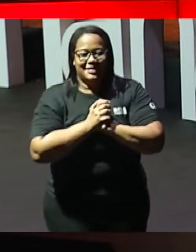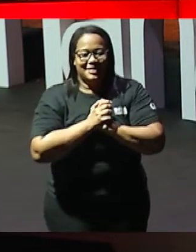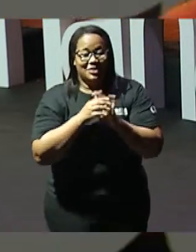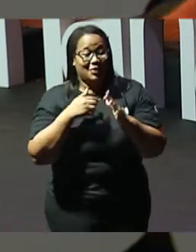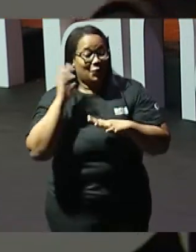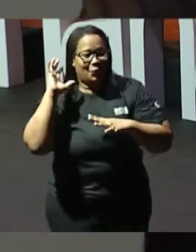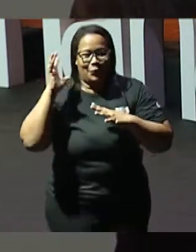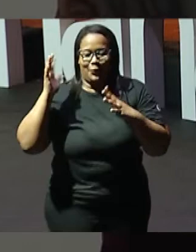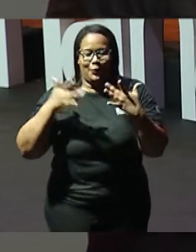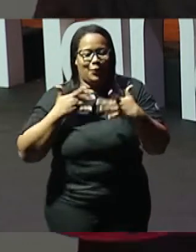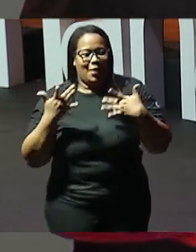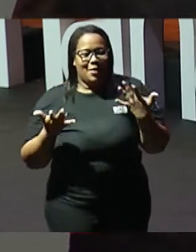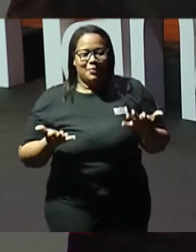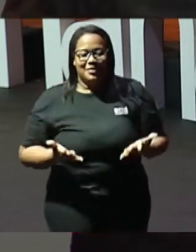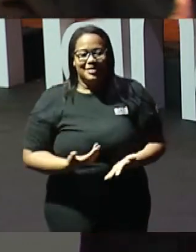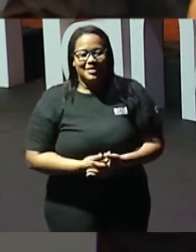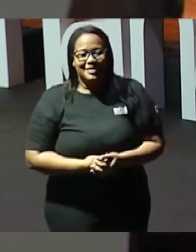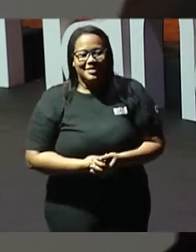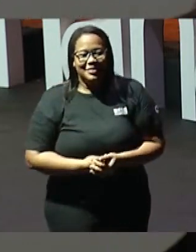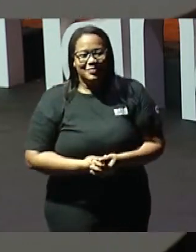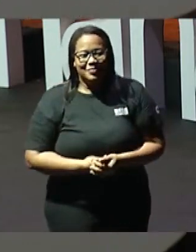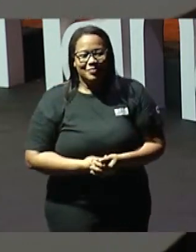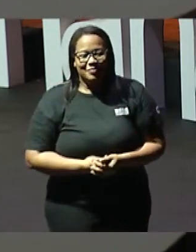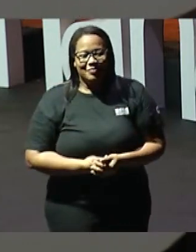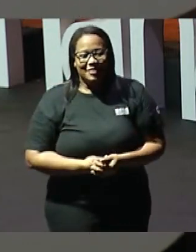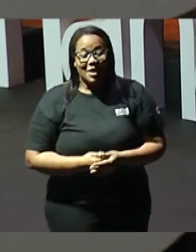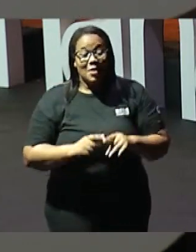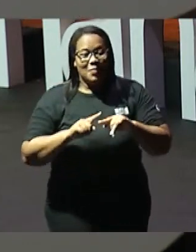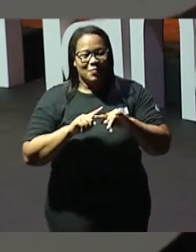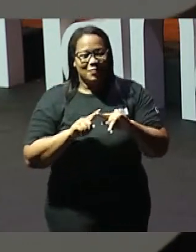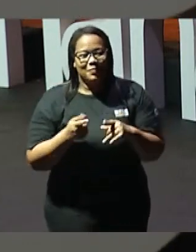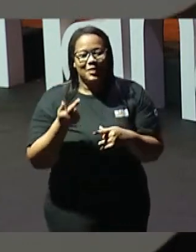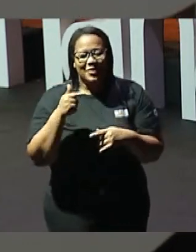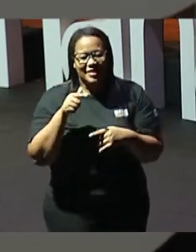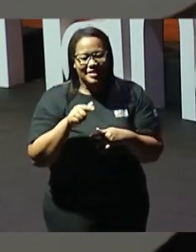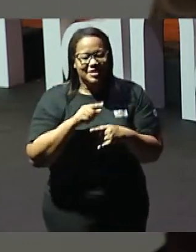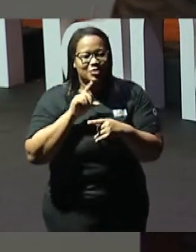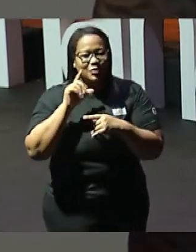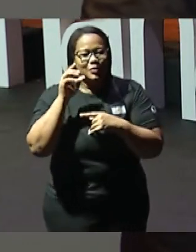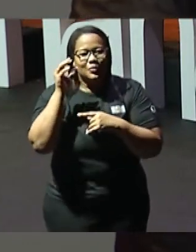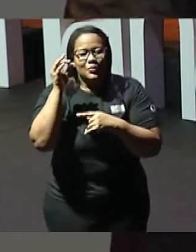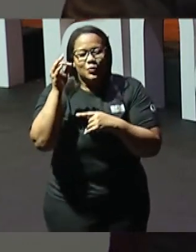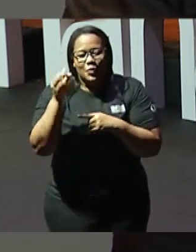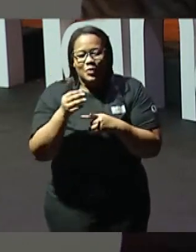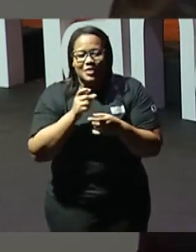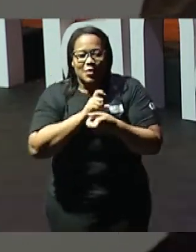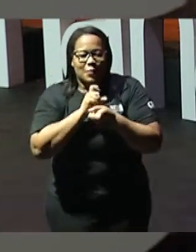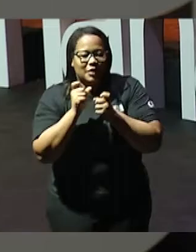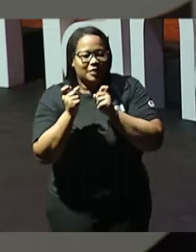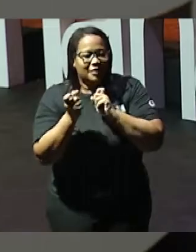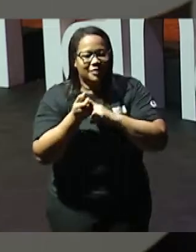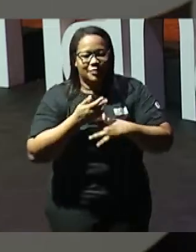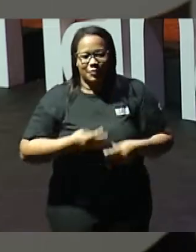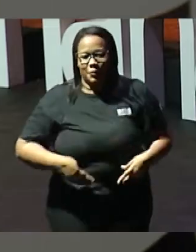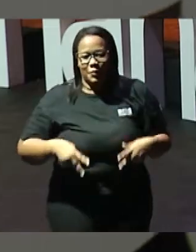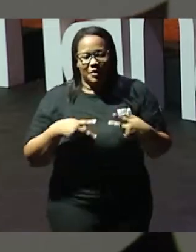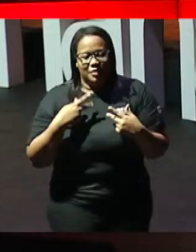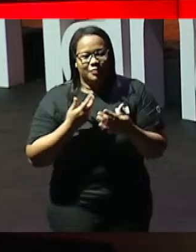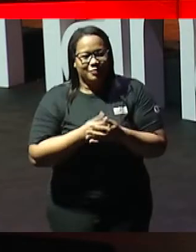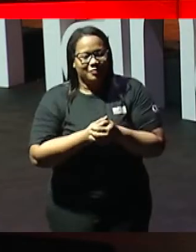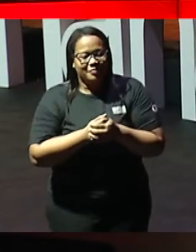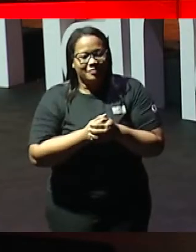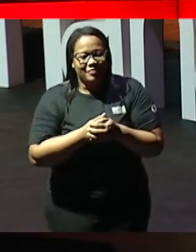sus pero yo lo asumí con responsabilidad y se convirtió en algo que me dio una adrenalina increíble y a partir de ahí bueno ésa era la